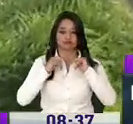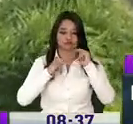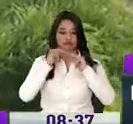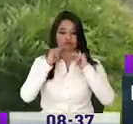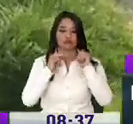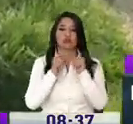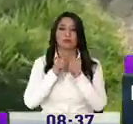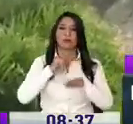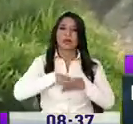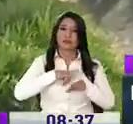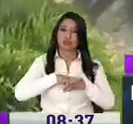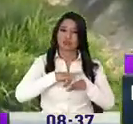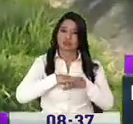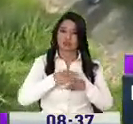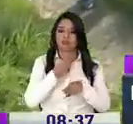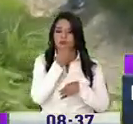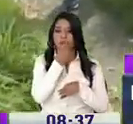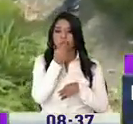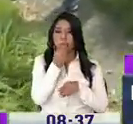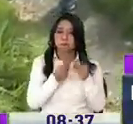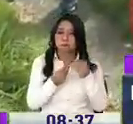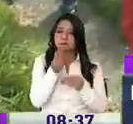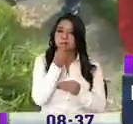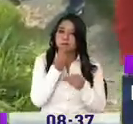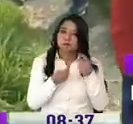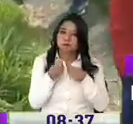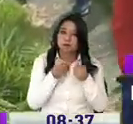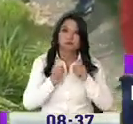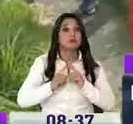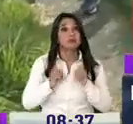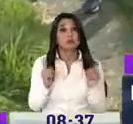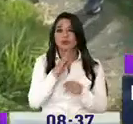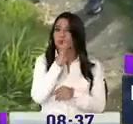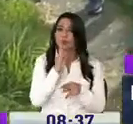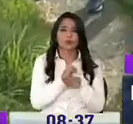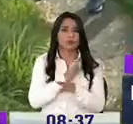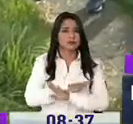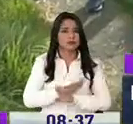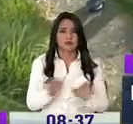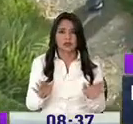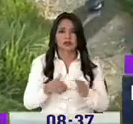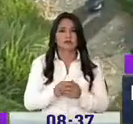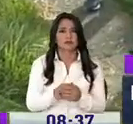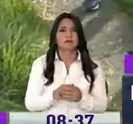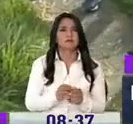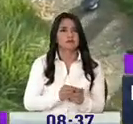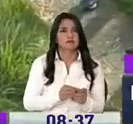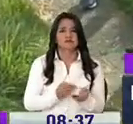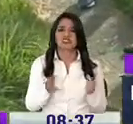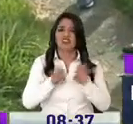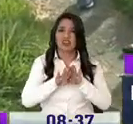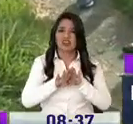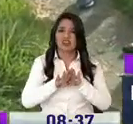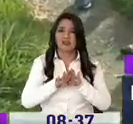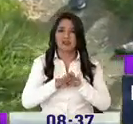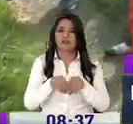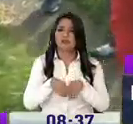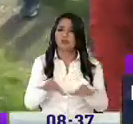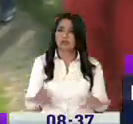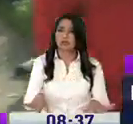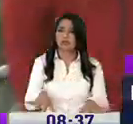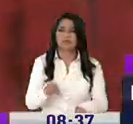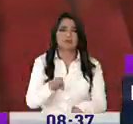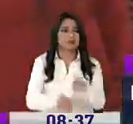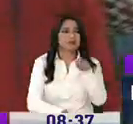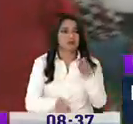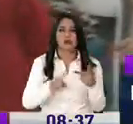baños, con un bar, pero eso nunca eso se ha utilizado para esos menesteres, está cerrado, aquí prolifera la